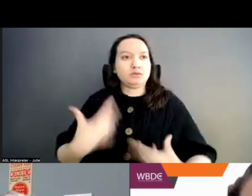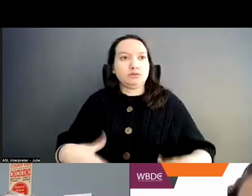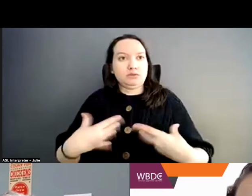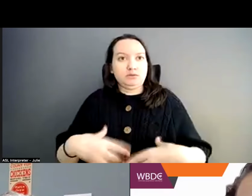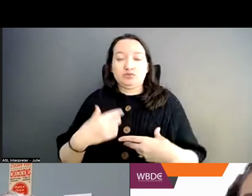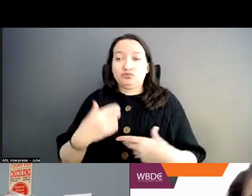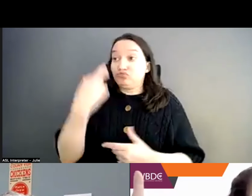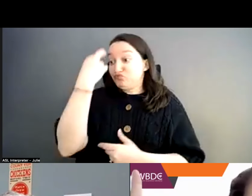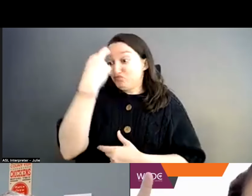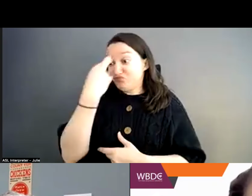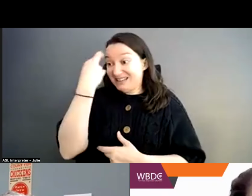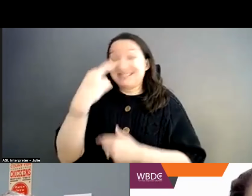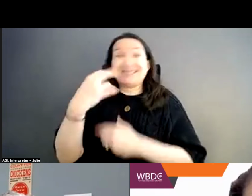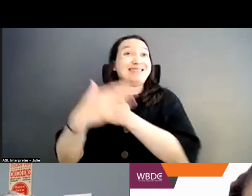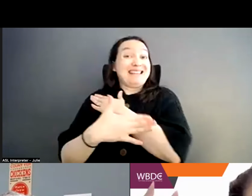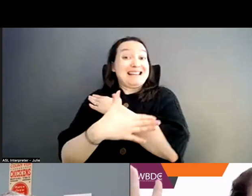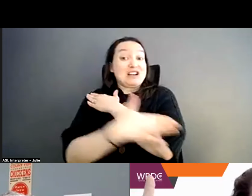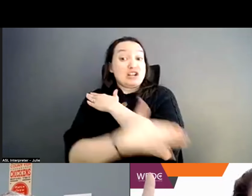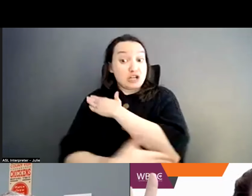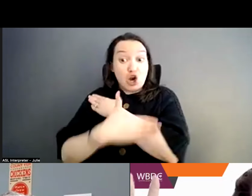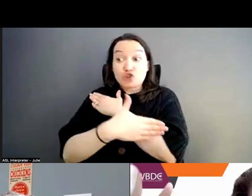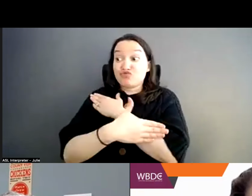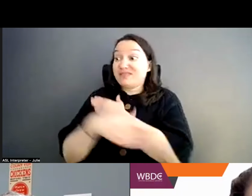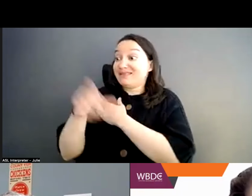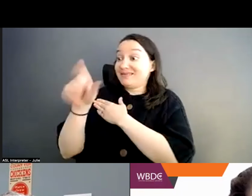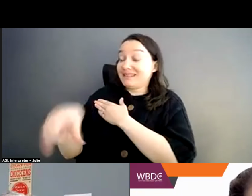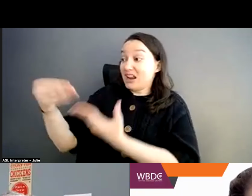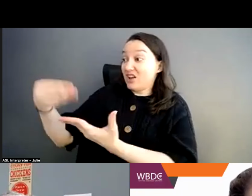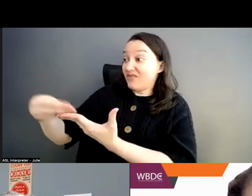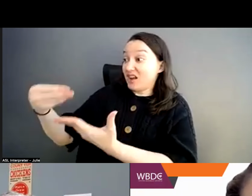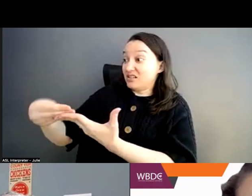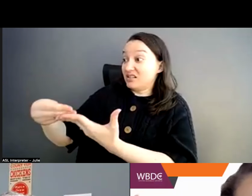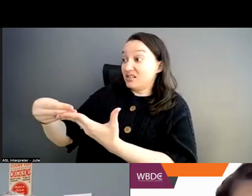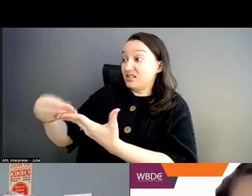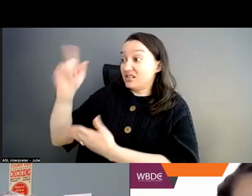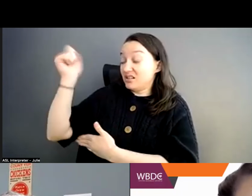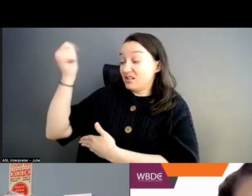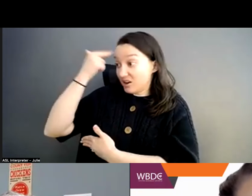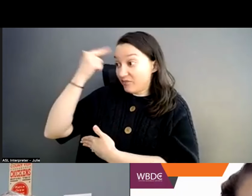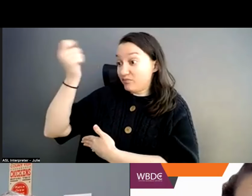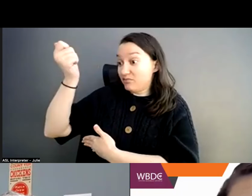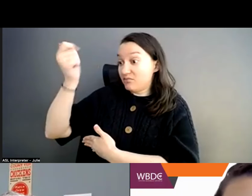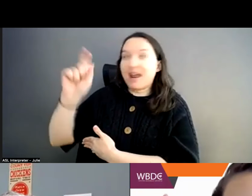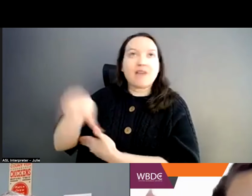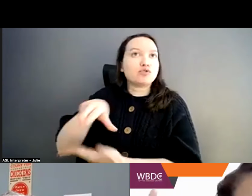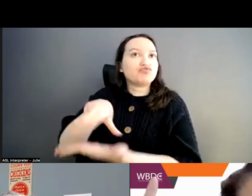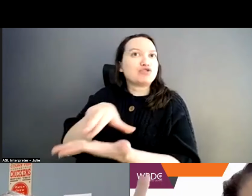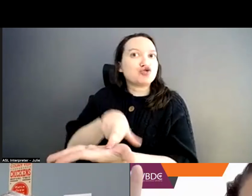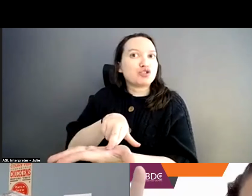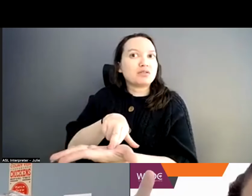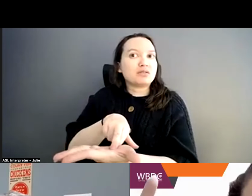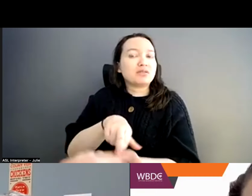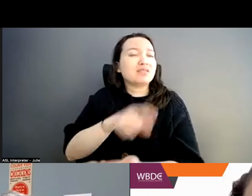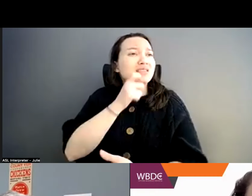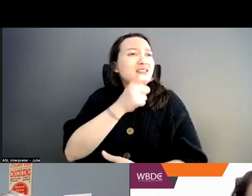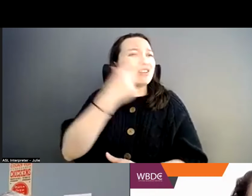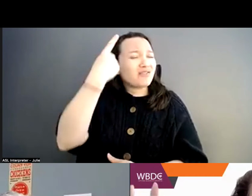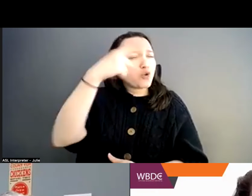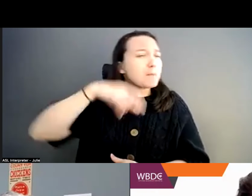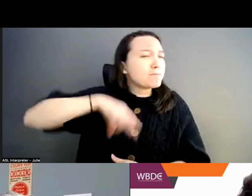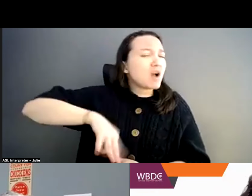a que, ya saben, los países que necesitan fondos del gobierno federal después de